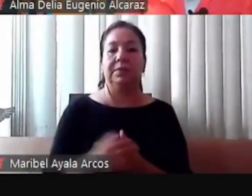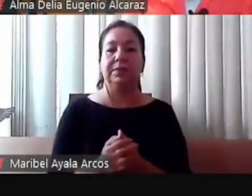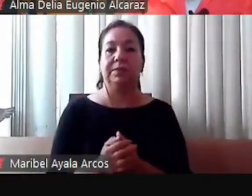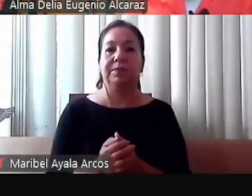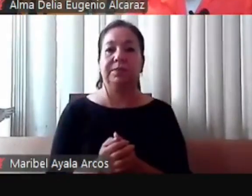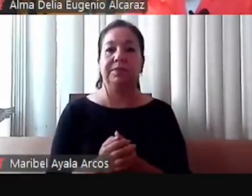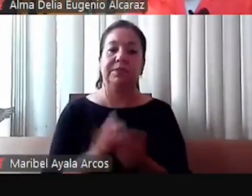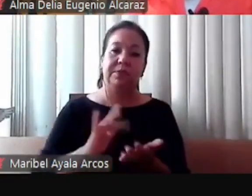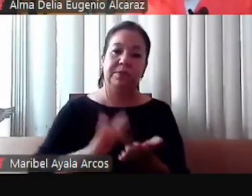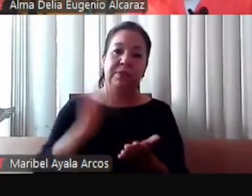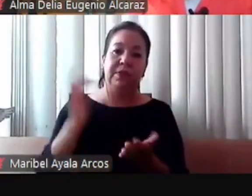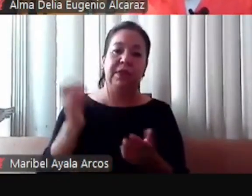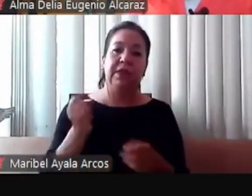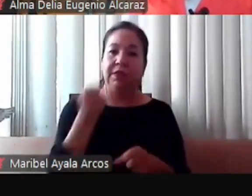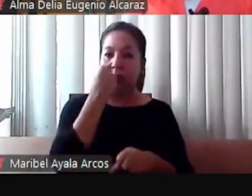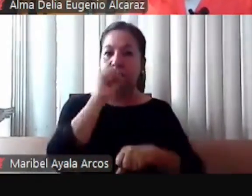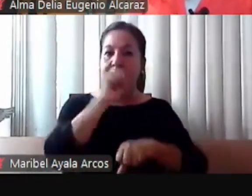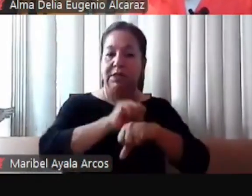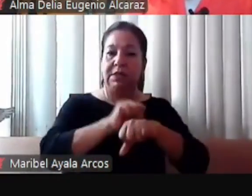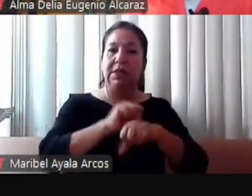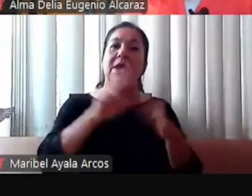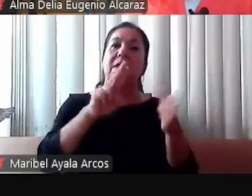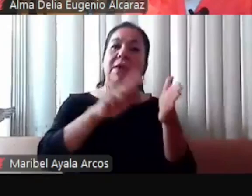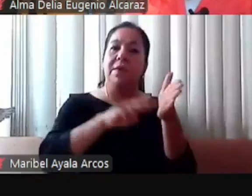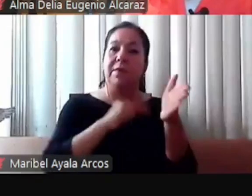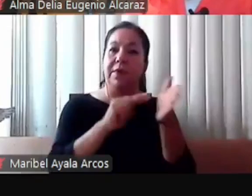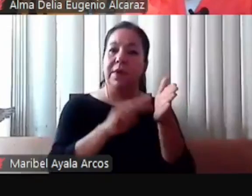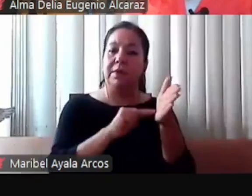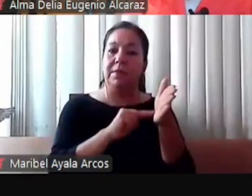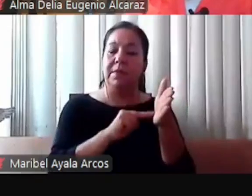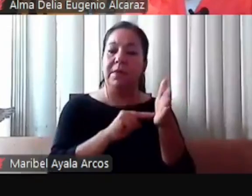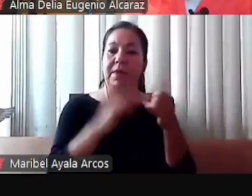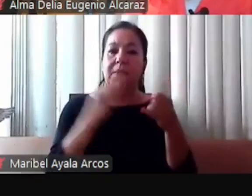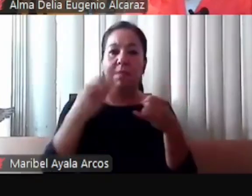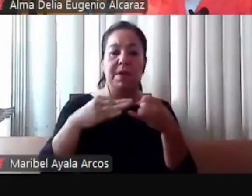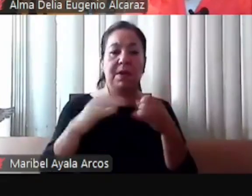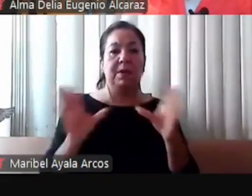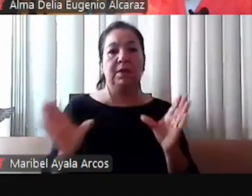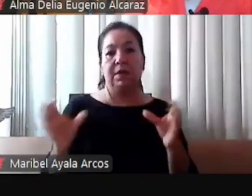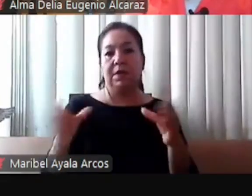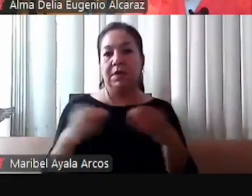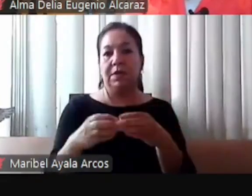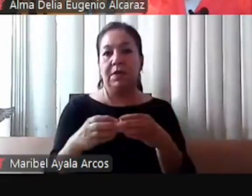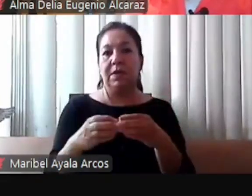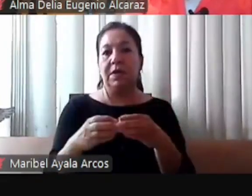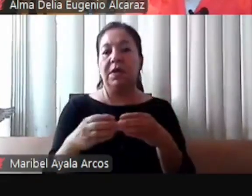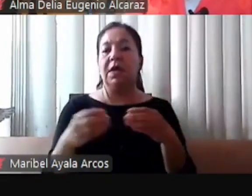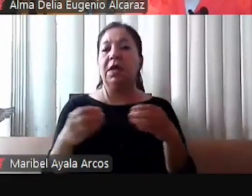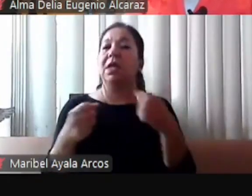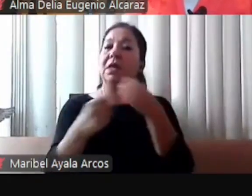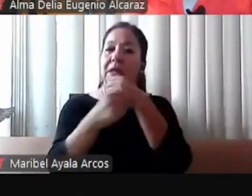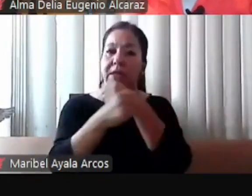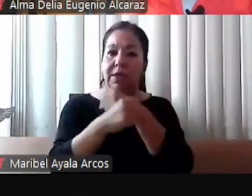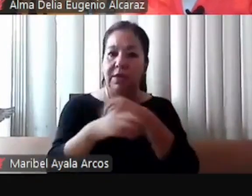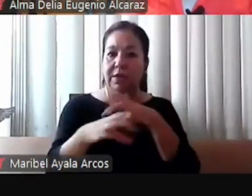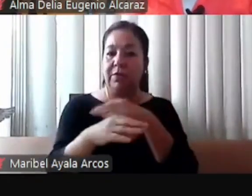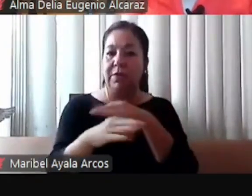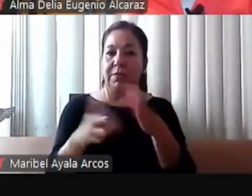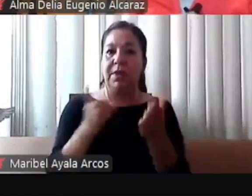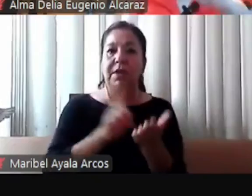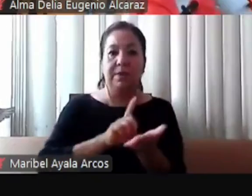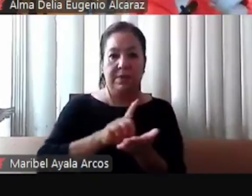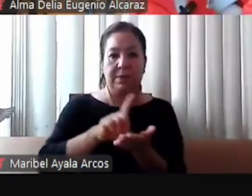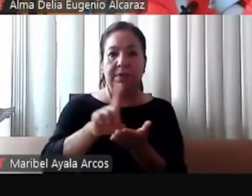Gracias, secretario. Le solicito recabar las firmas a la conclusión de esta sesión y en consecuencia notificarla como en derecho